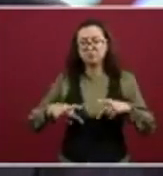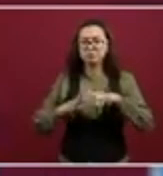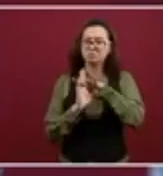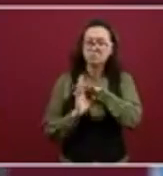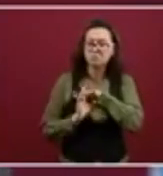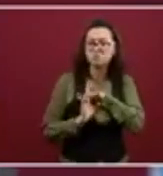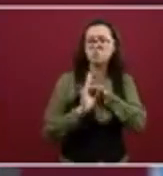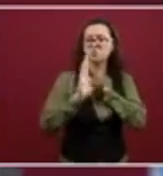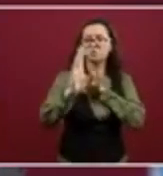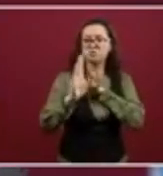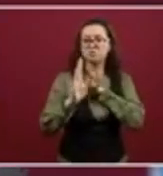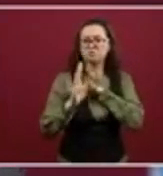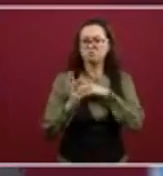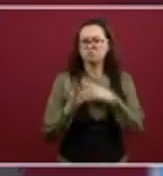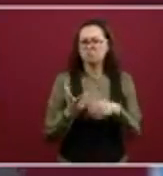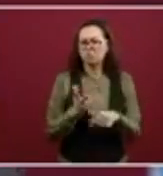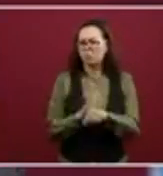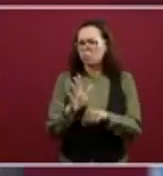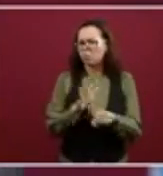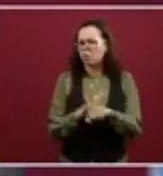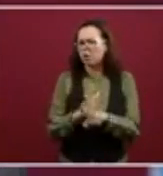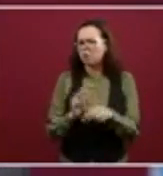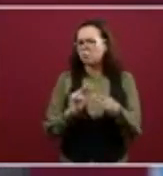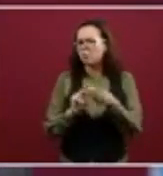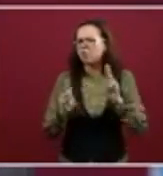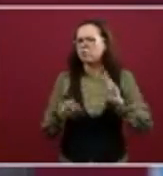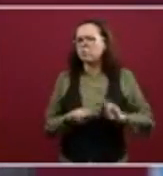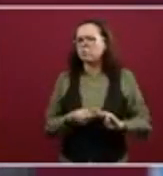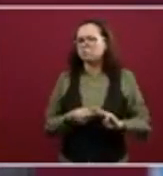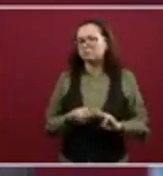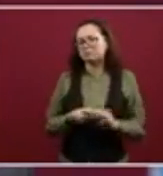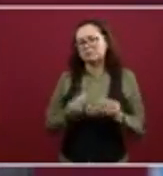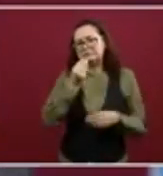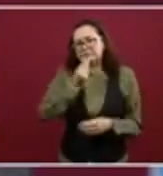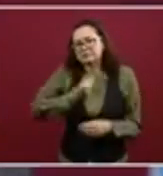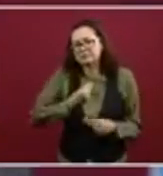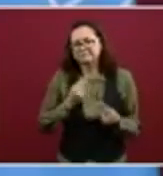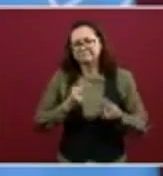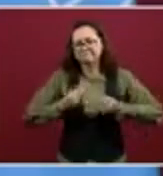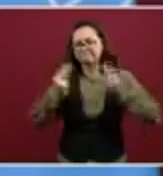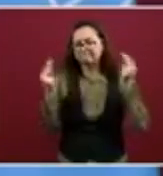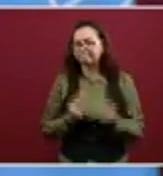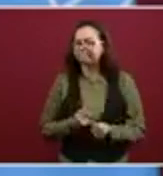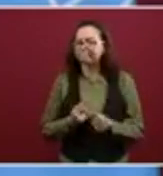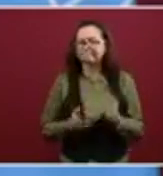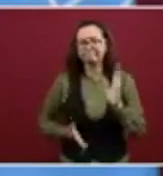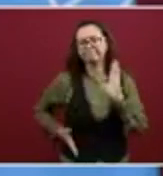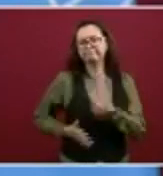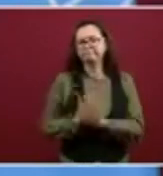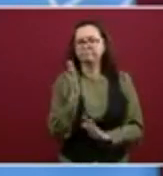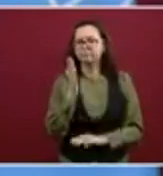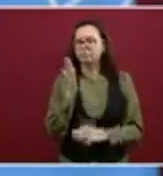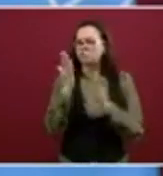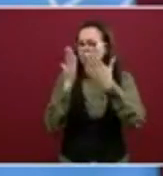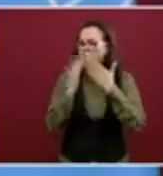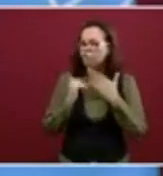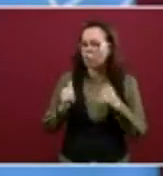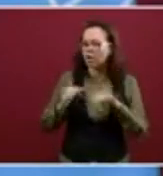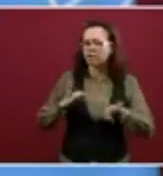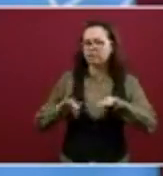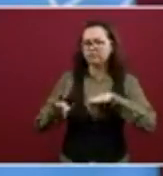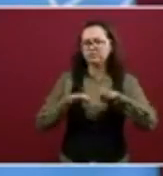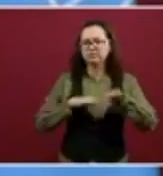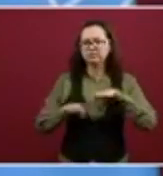emigra por necesidad, por falta de oportunidades de